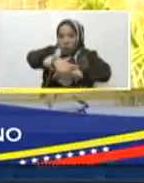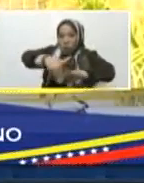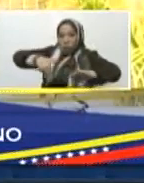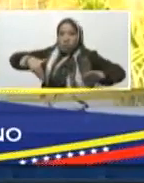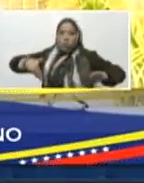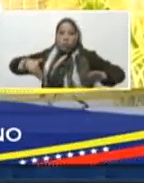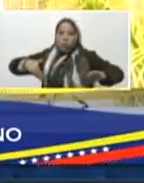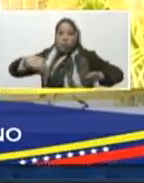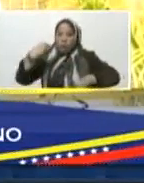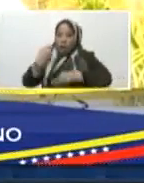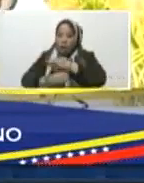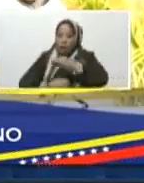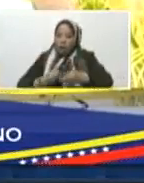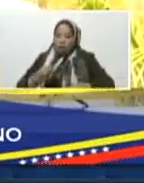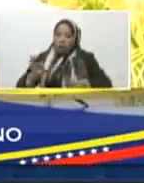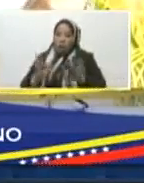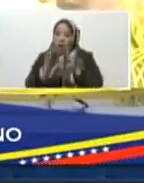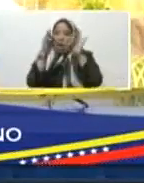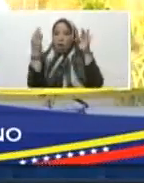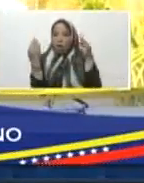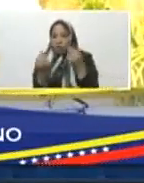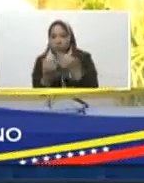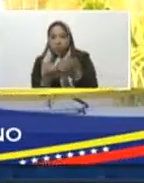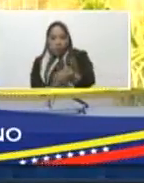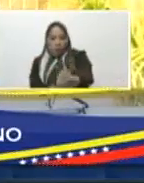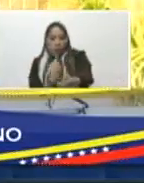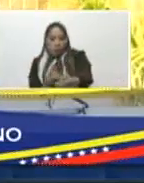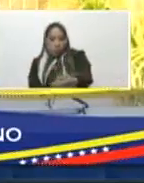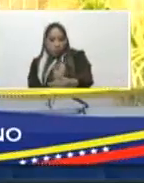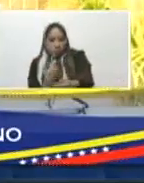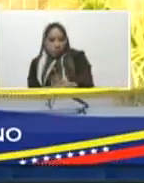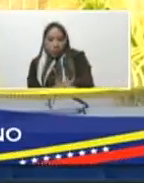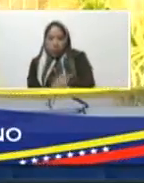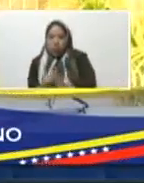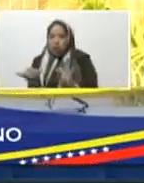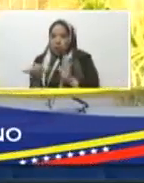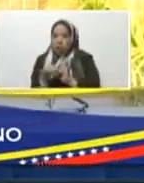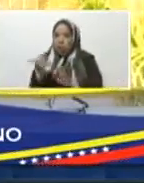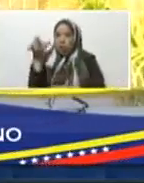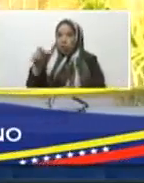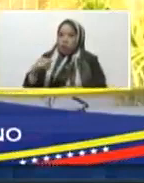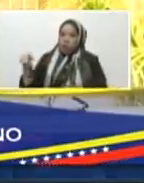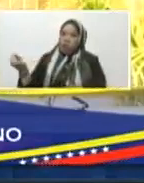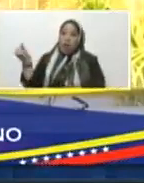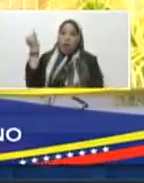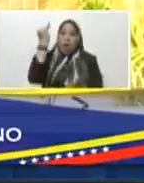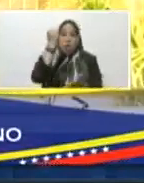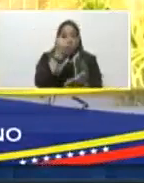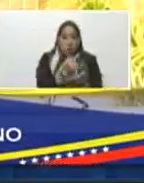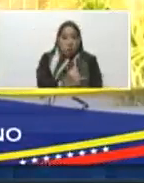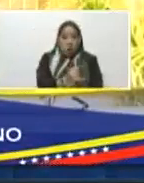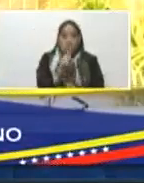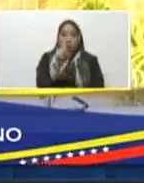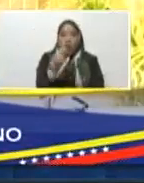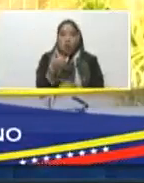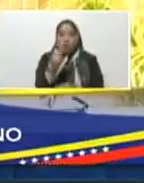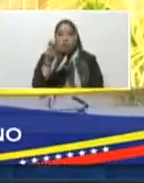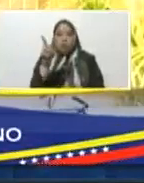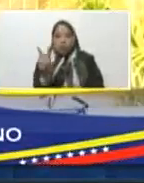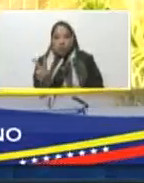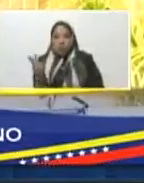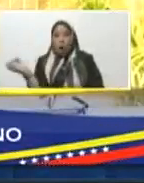el 1x10 con familiares, amistades, vecinos. Inscriben su 1x10, que puede ser 1x15,